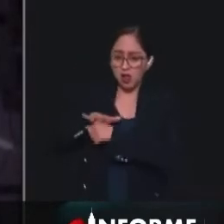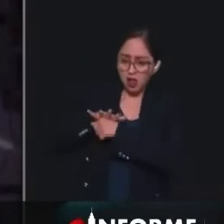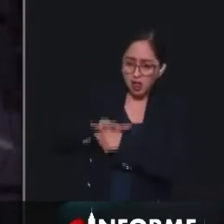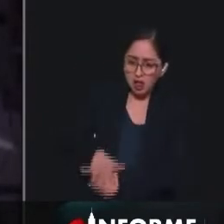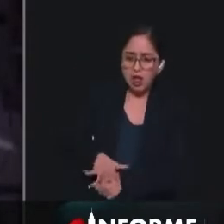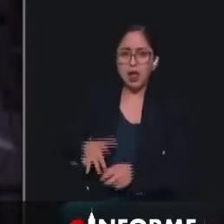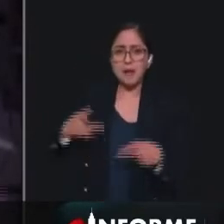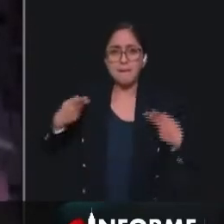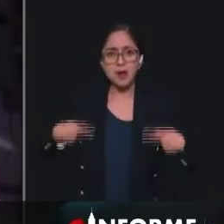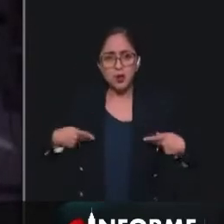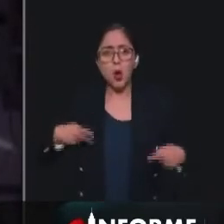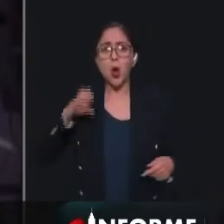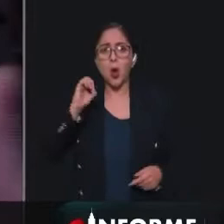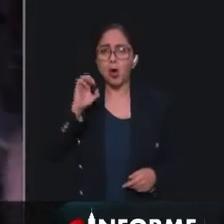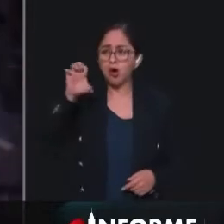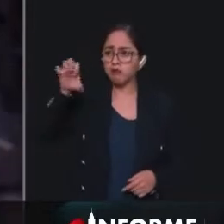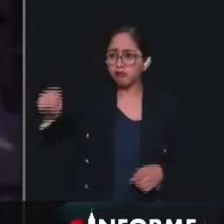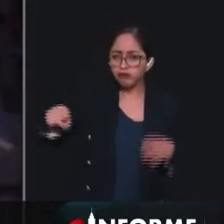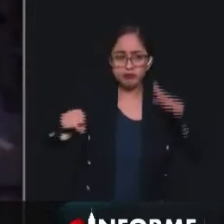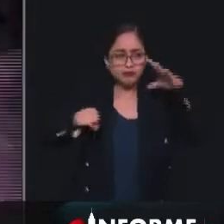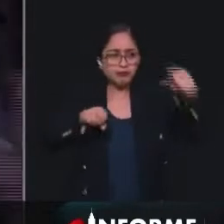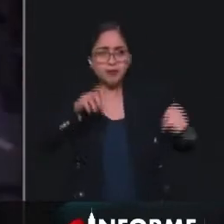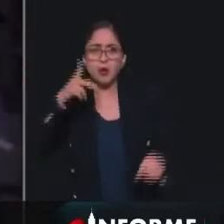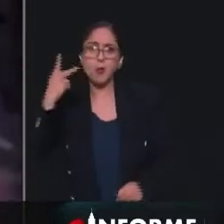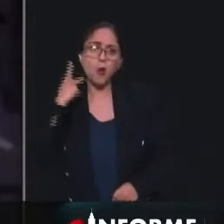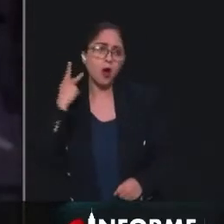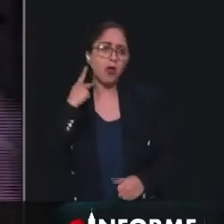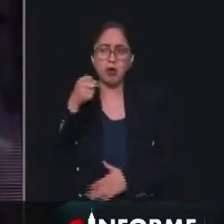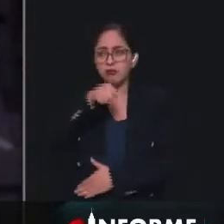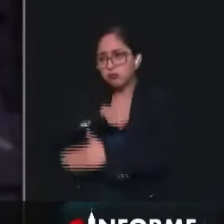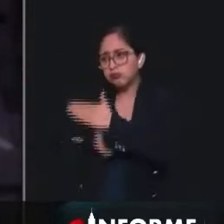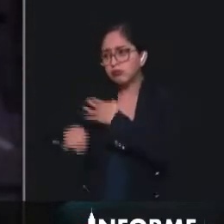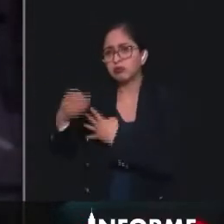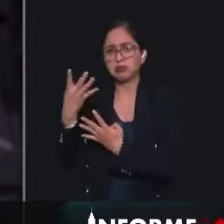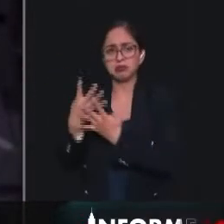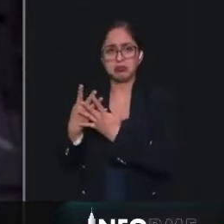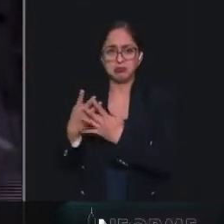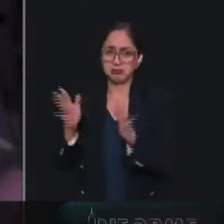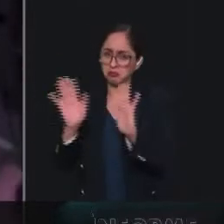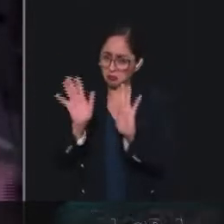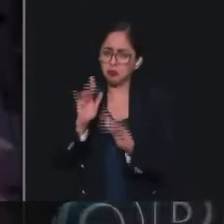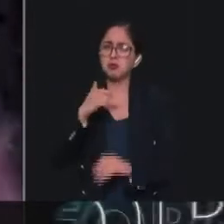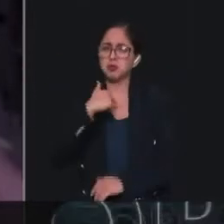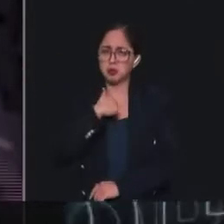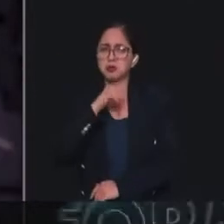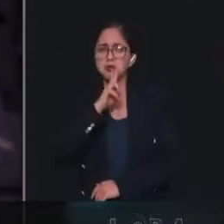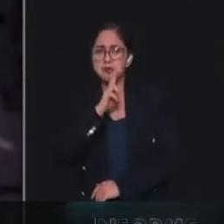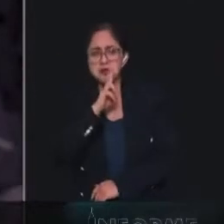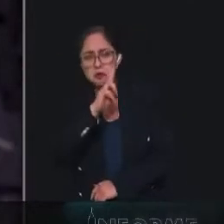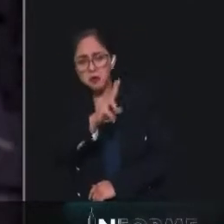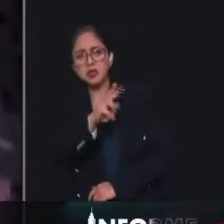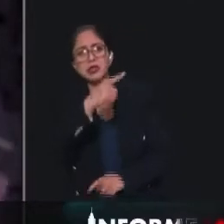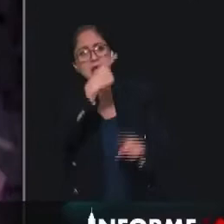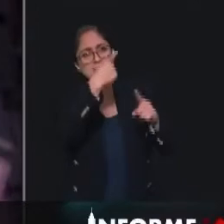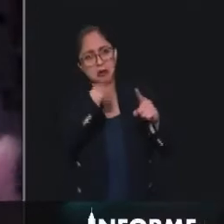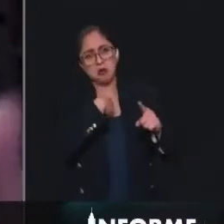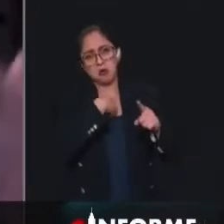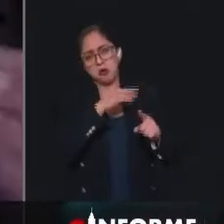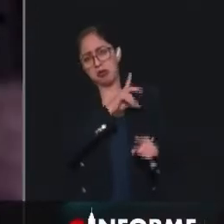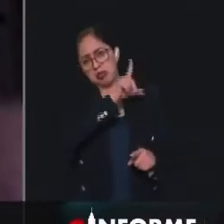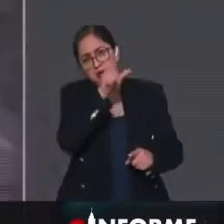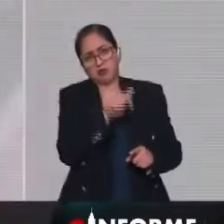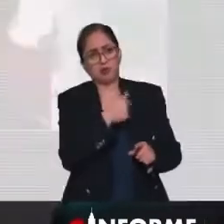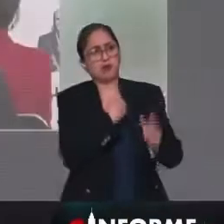políticos, pero voy a contestar, voy a señalar, voy a hablar con nombres propios. Bueno, esto está fuera de las